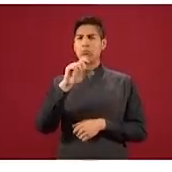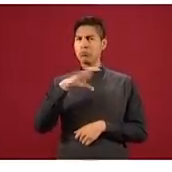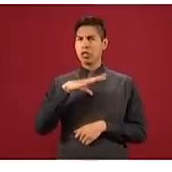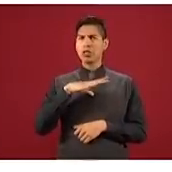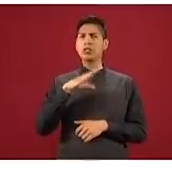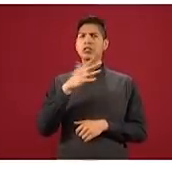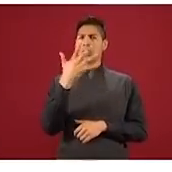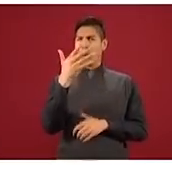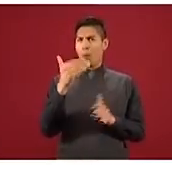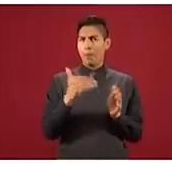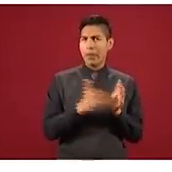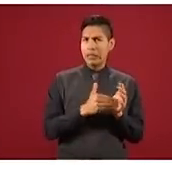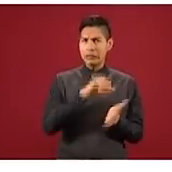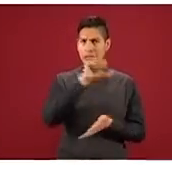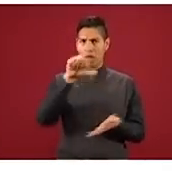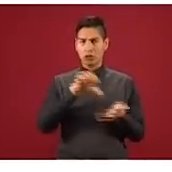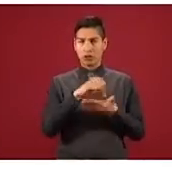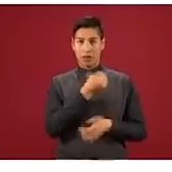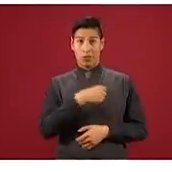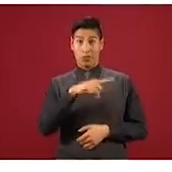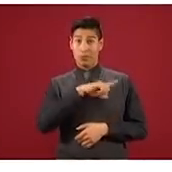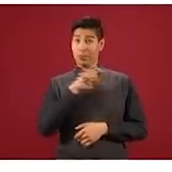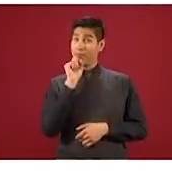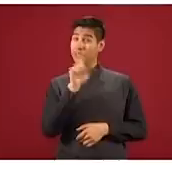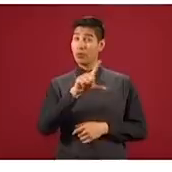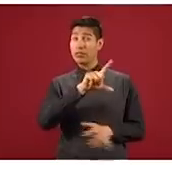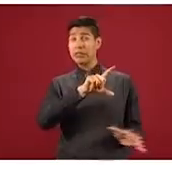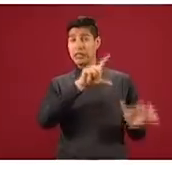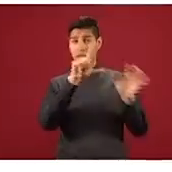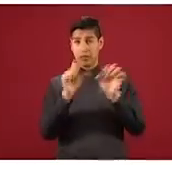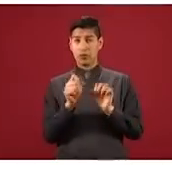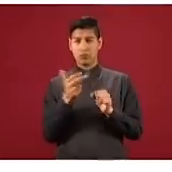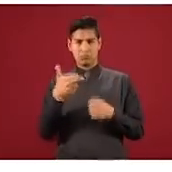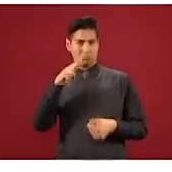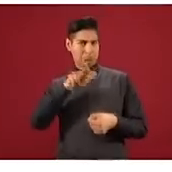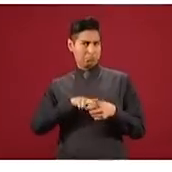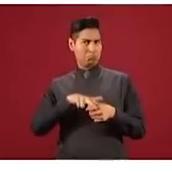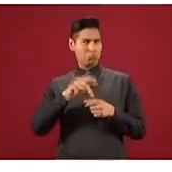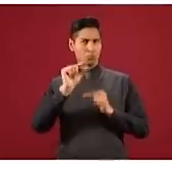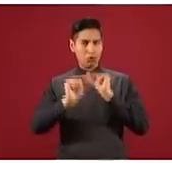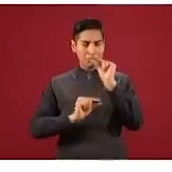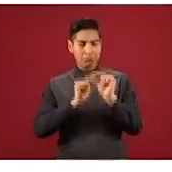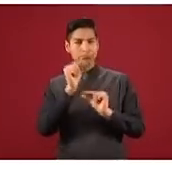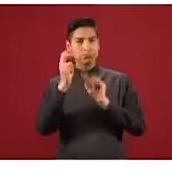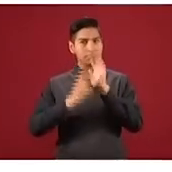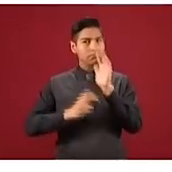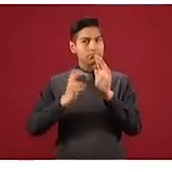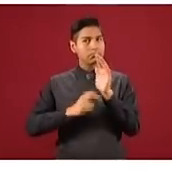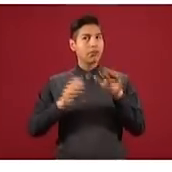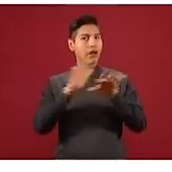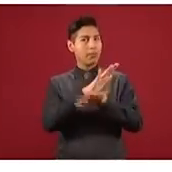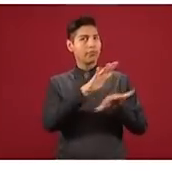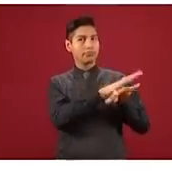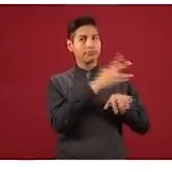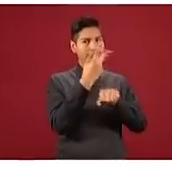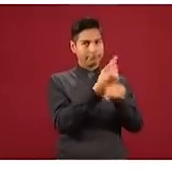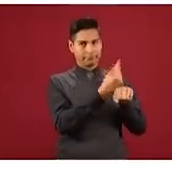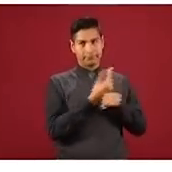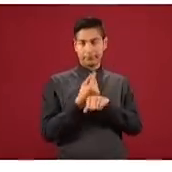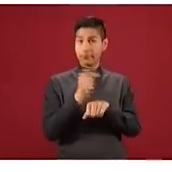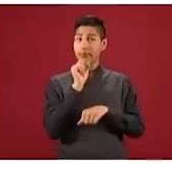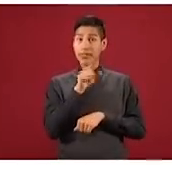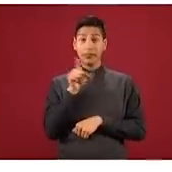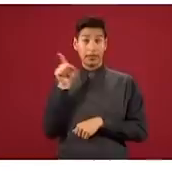salud y 700 hospitales que van a ser sujetos de este proceso de reparación. Y el arquitecto Carlos Sánchez,